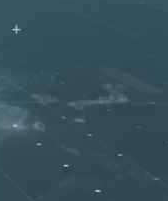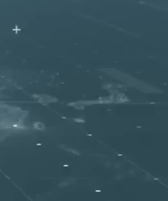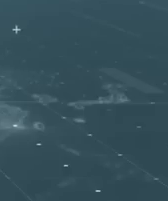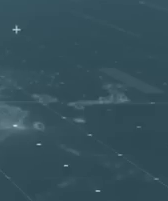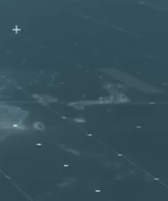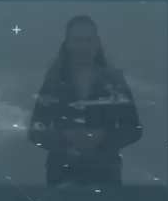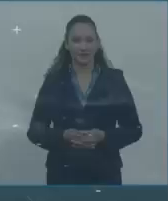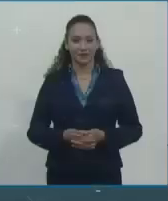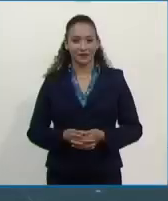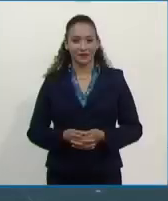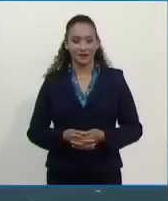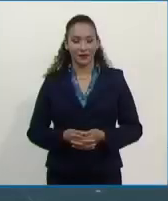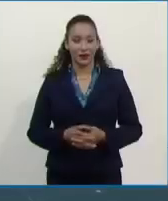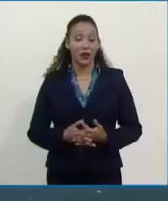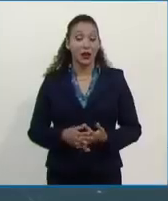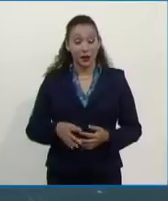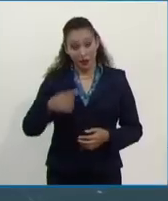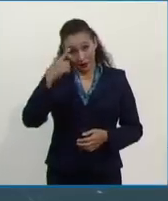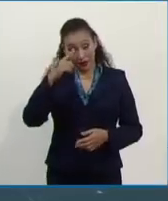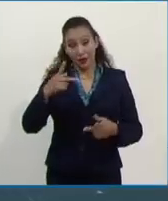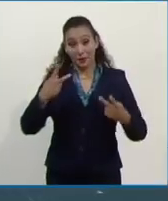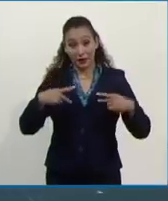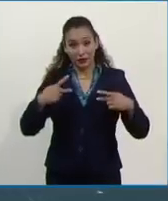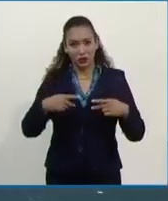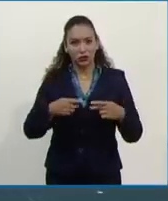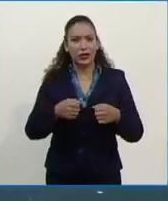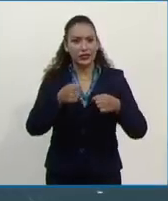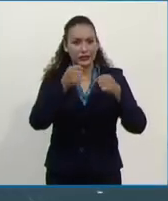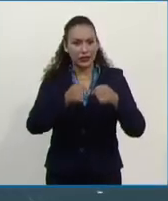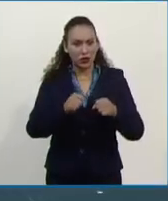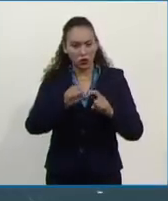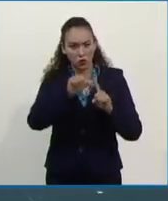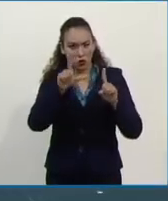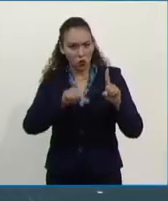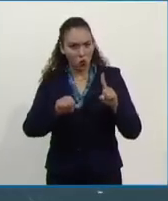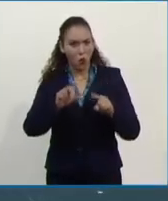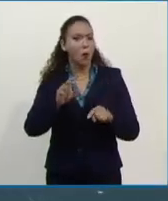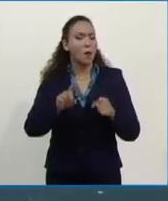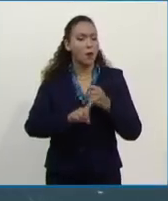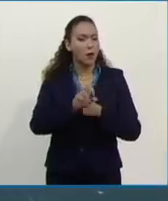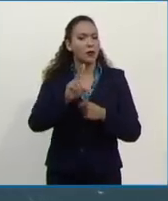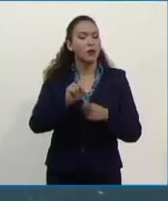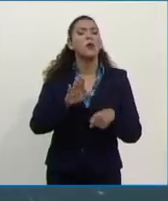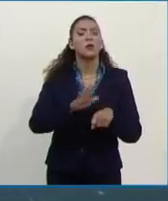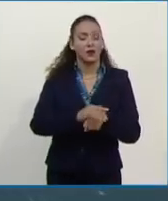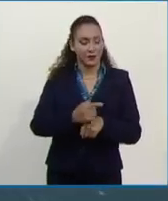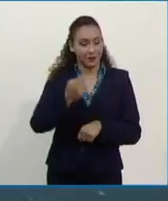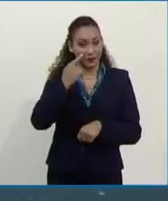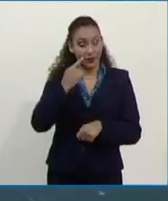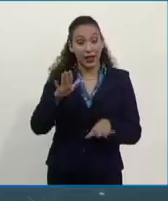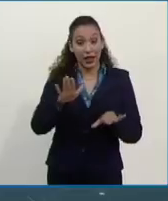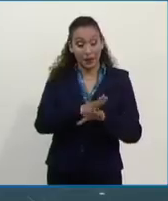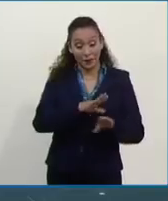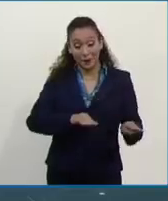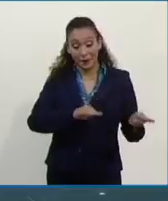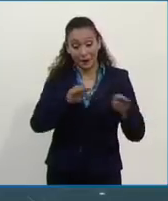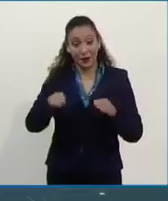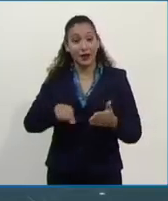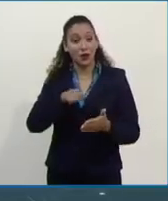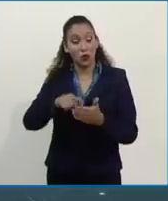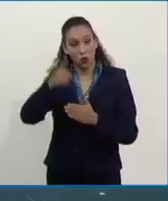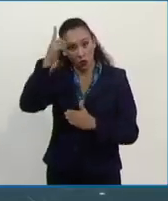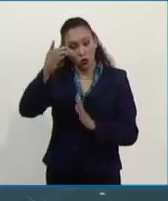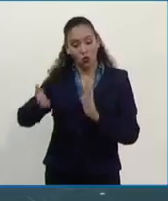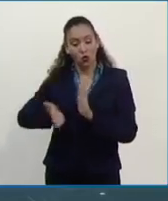No pone en riesgo la seguridad nacional entregar versión pública del cambio de uso de suelo para construir una base militar y